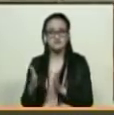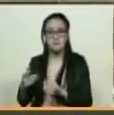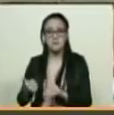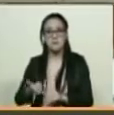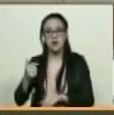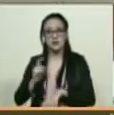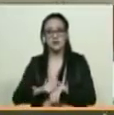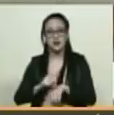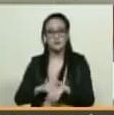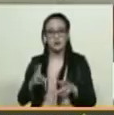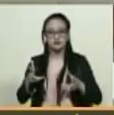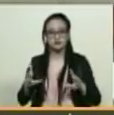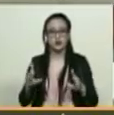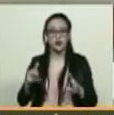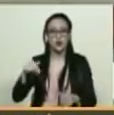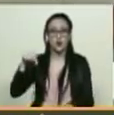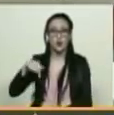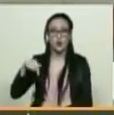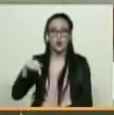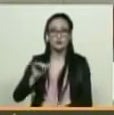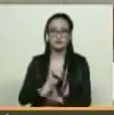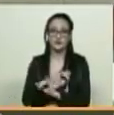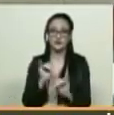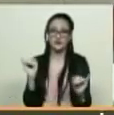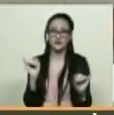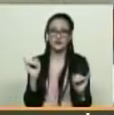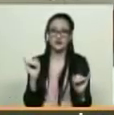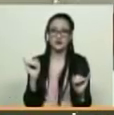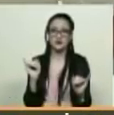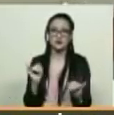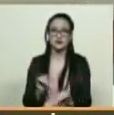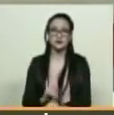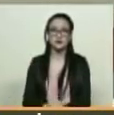postulaciones, cierra en el día de hoy. Hasta el